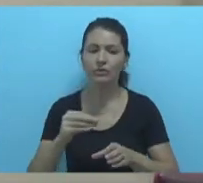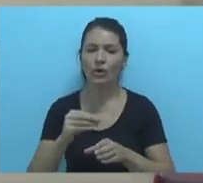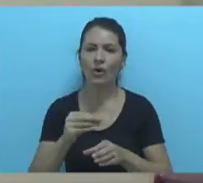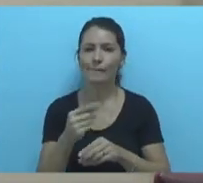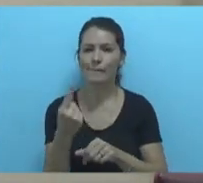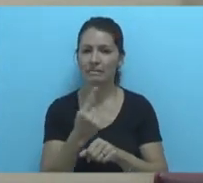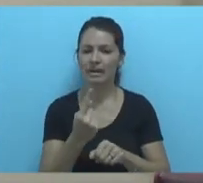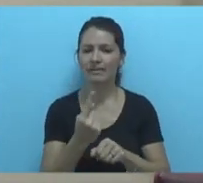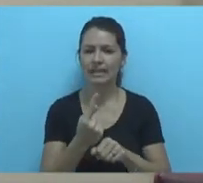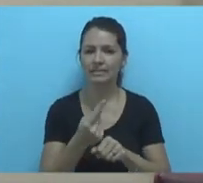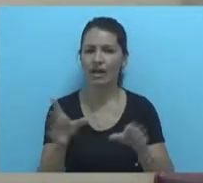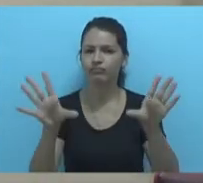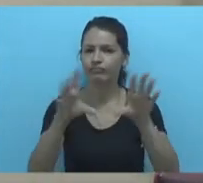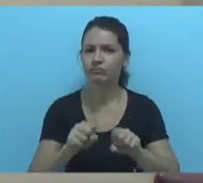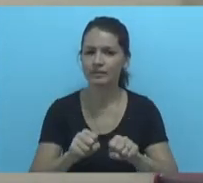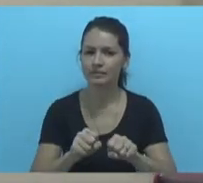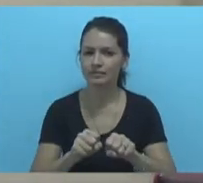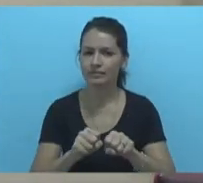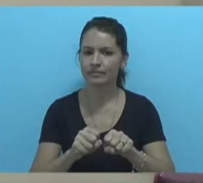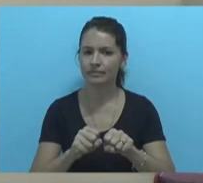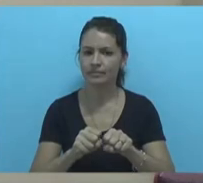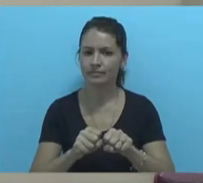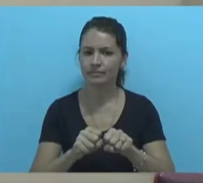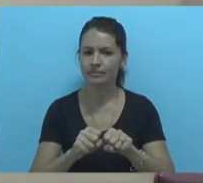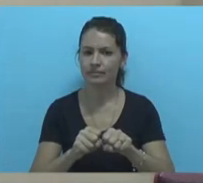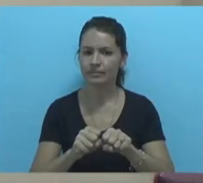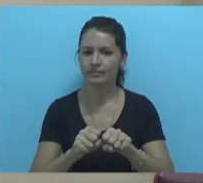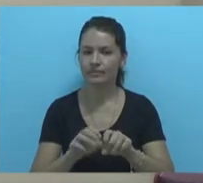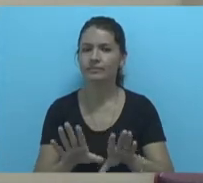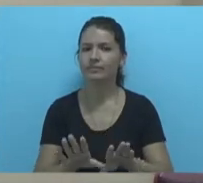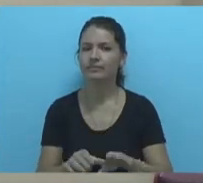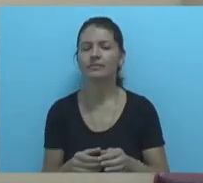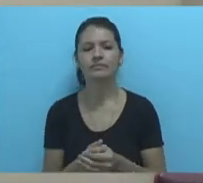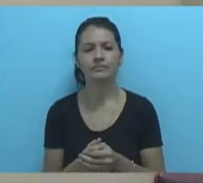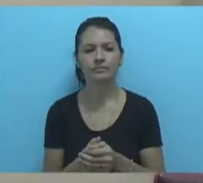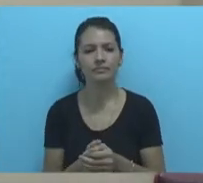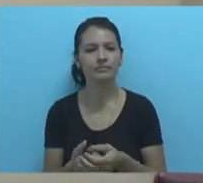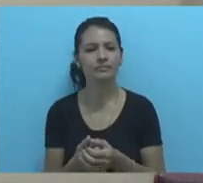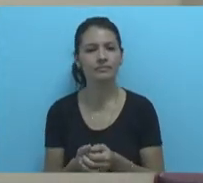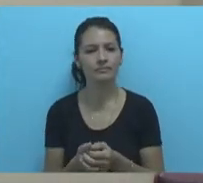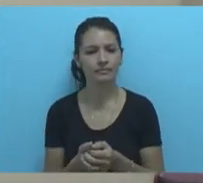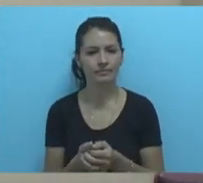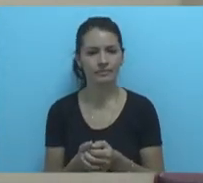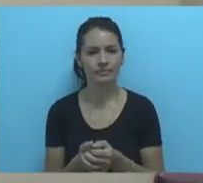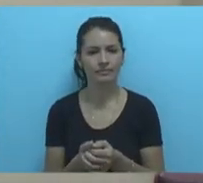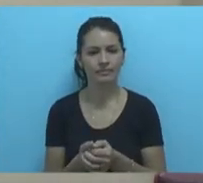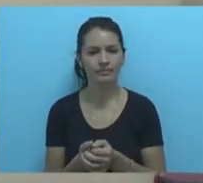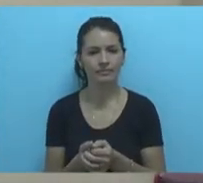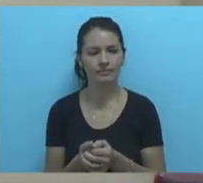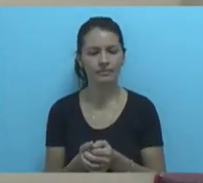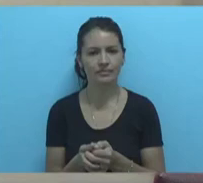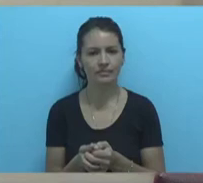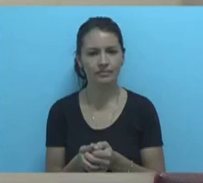tan elemental que tiene que ver con que por lo menos empecemos en todo nuestro